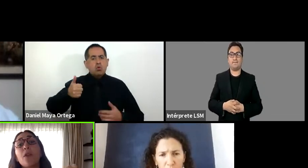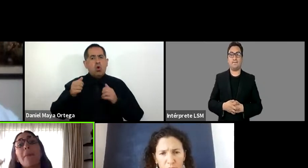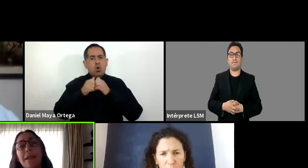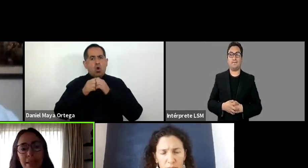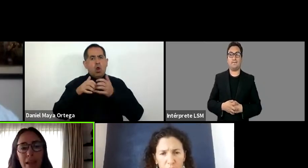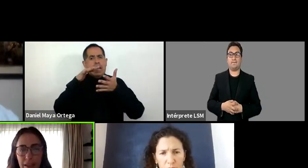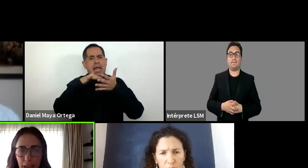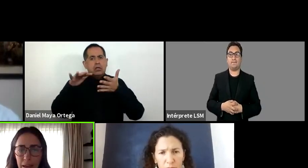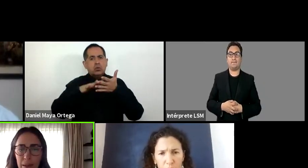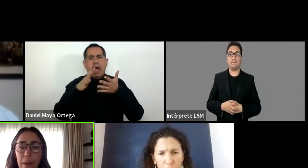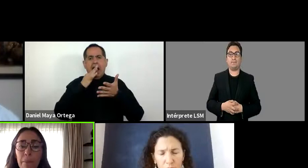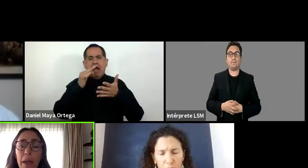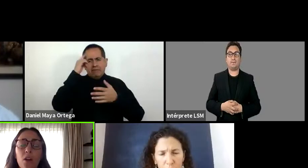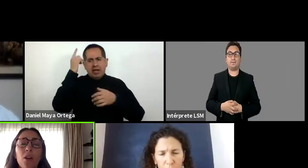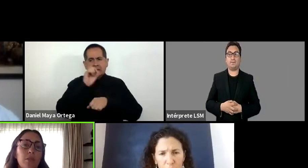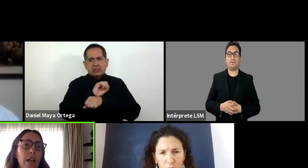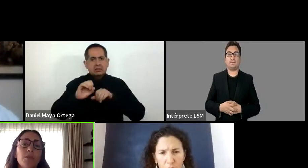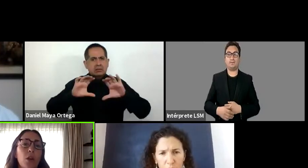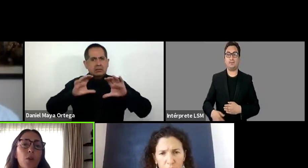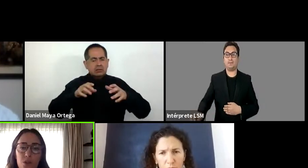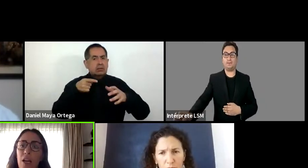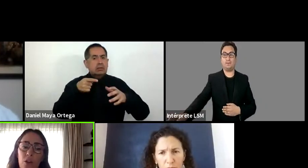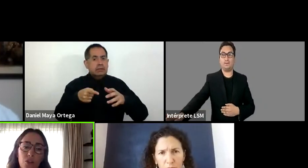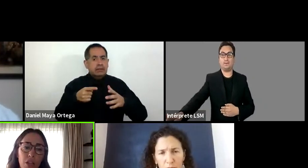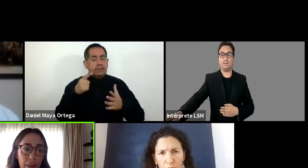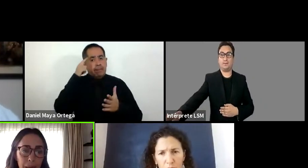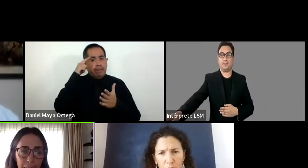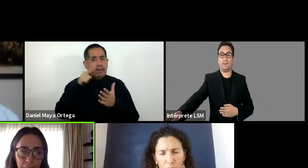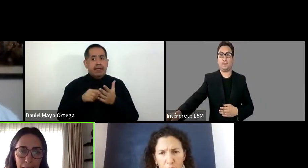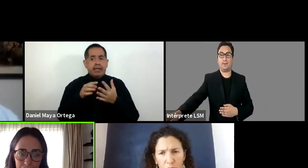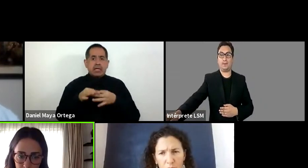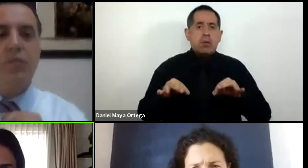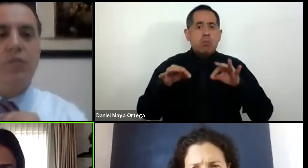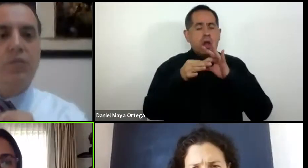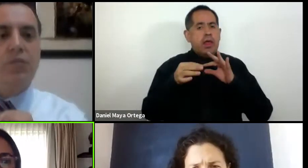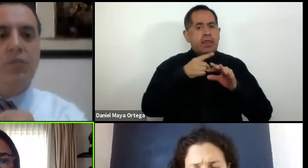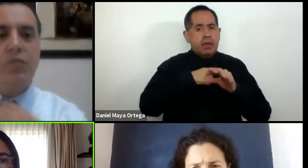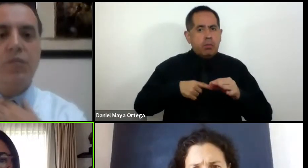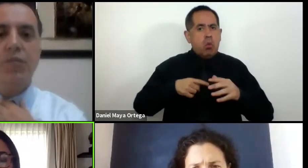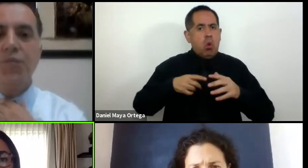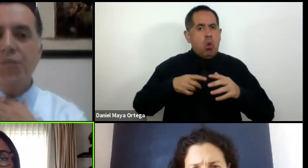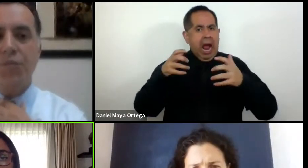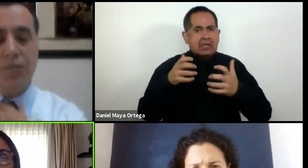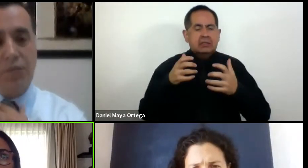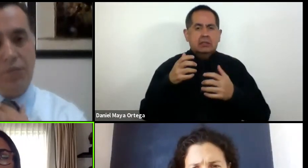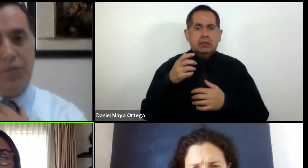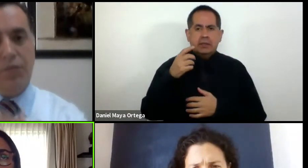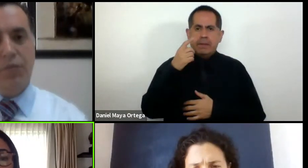que hay un avance hacia allá, pero tenemos que cuestionarnos de qué manera estamos abriendo